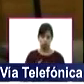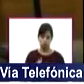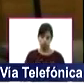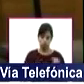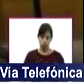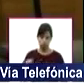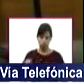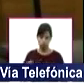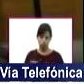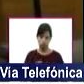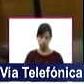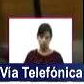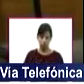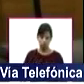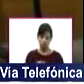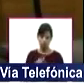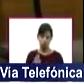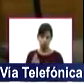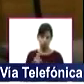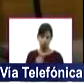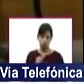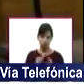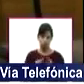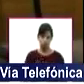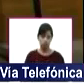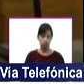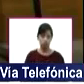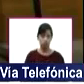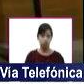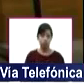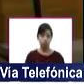INE. Si se pregunta